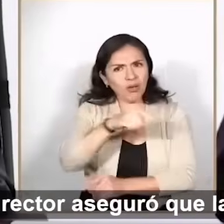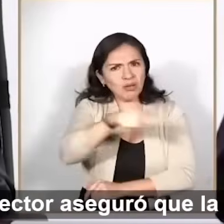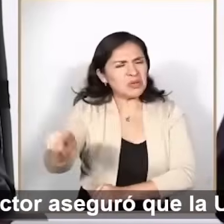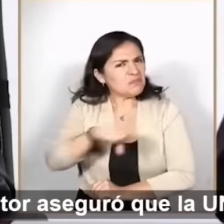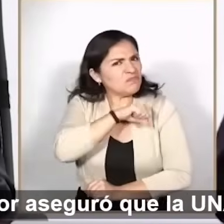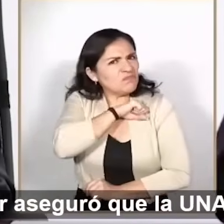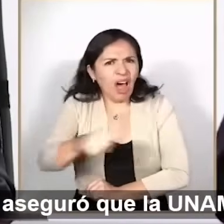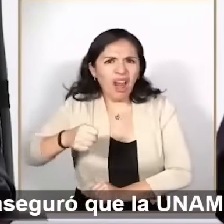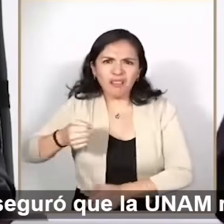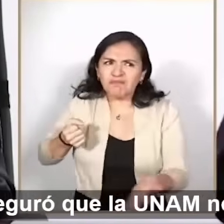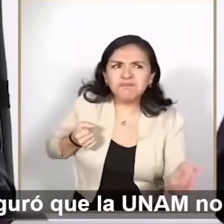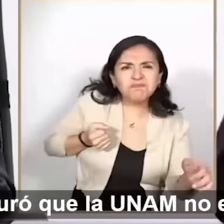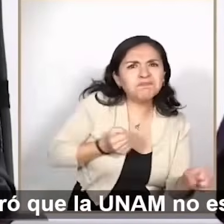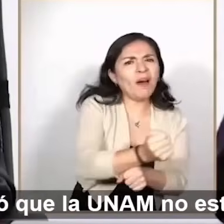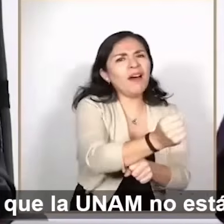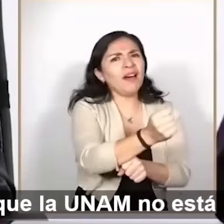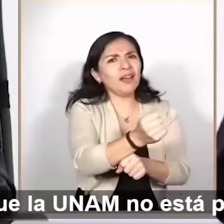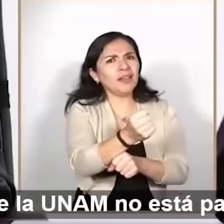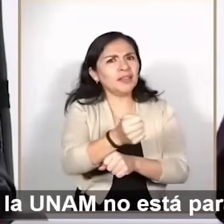violenta.